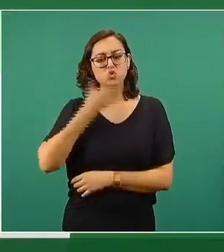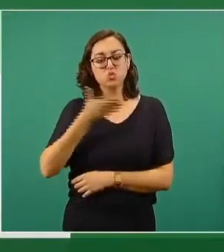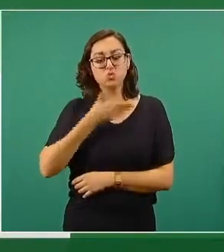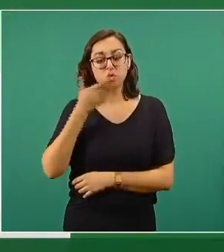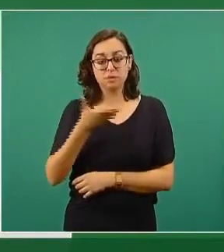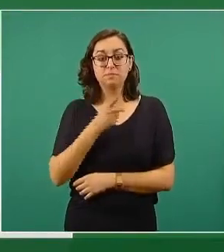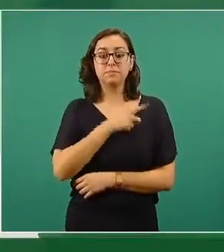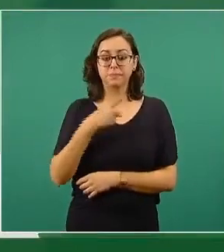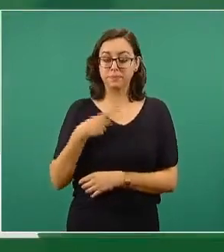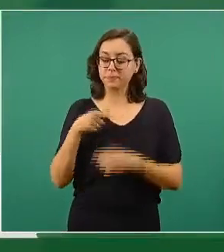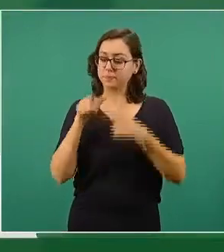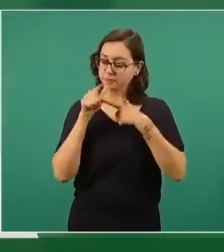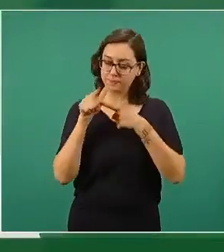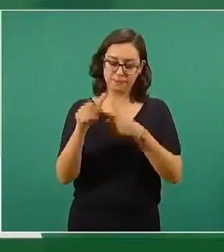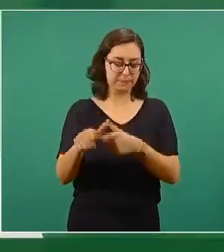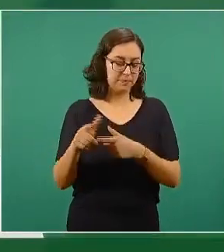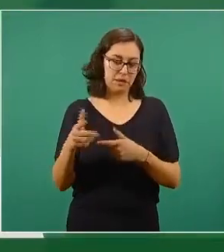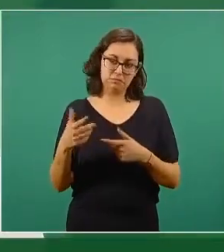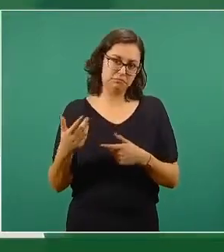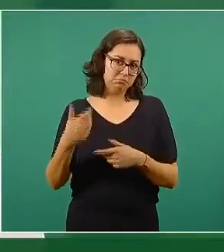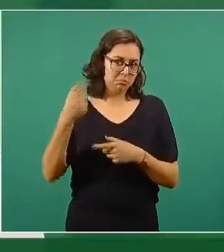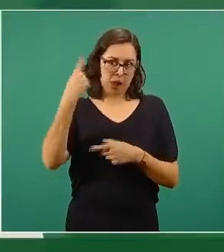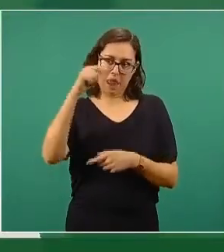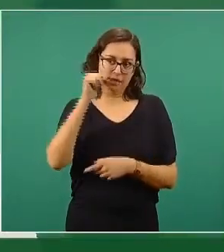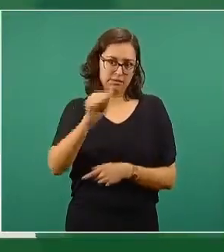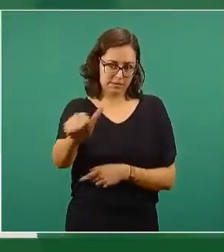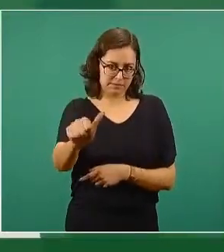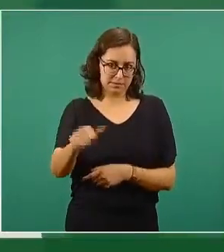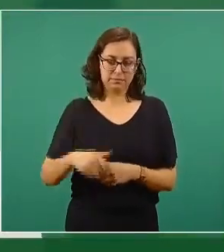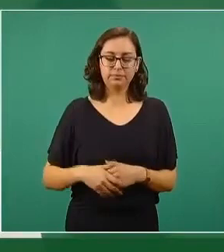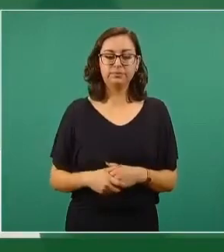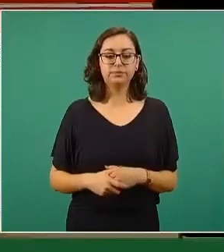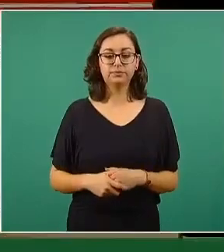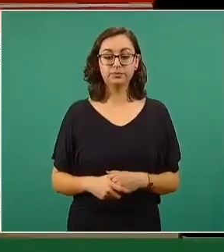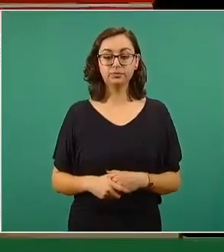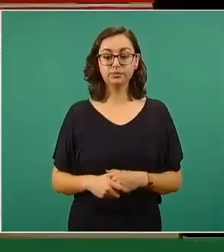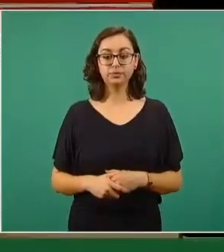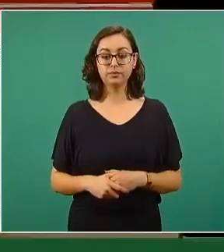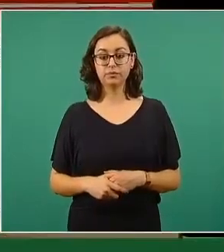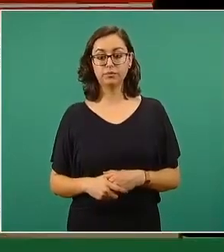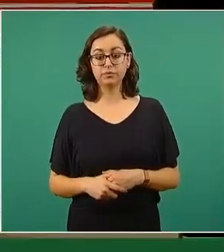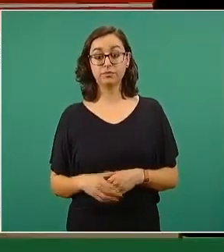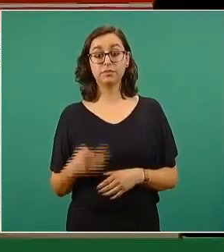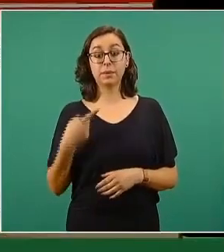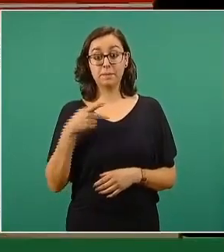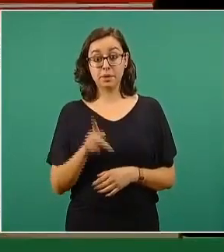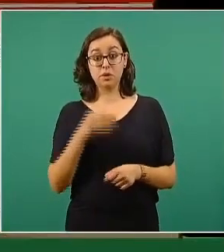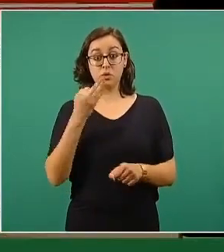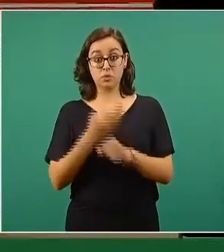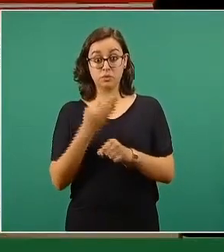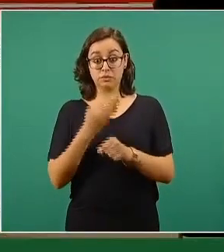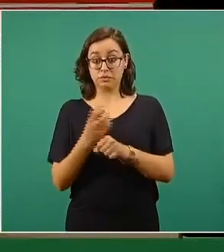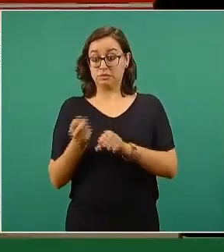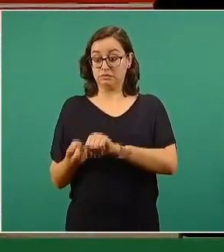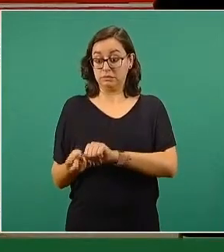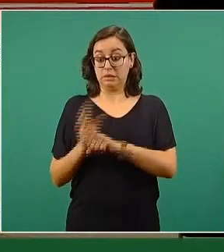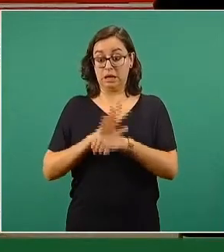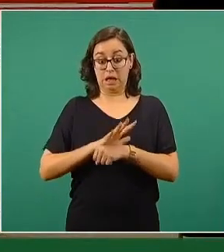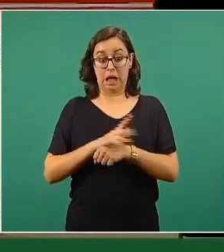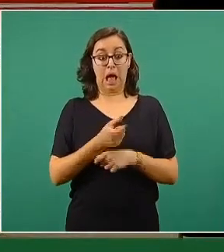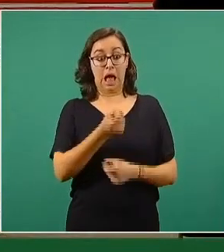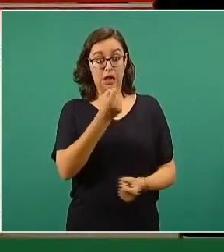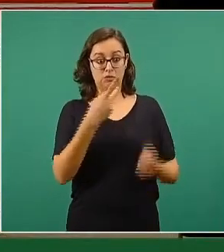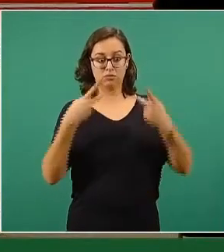debemos conservar por siempre. Sin embargo, hoy que estamos ante la situación COVID, algunas personas